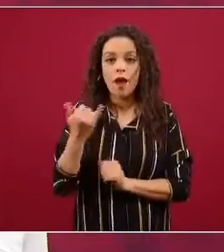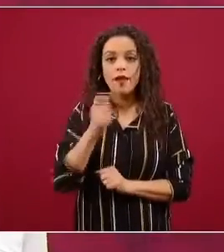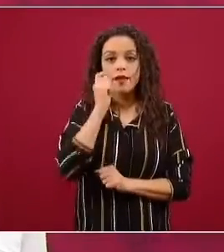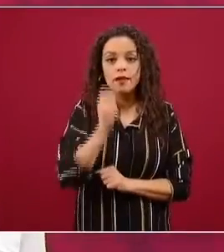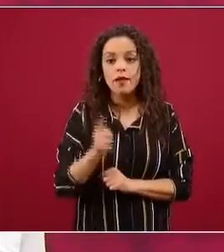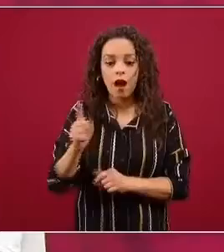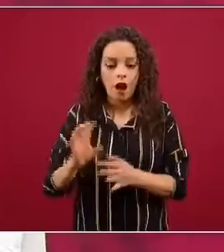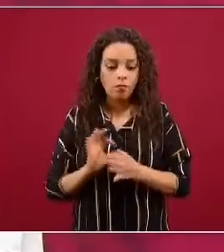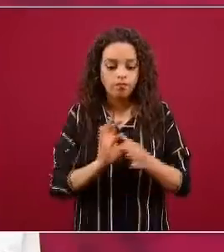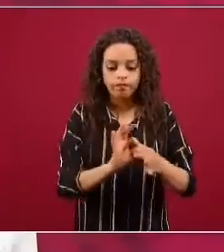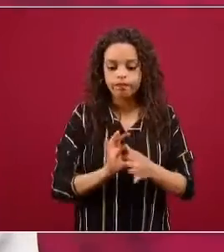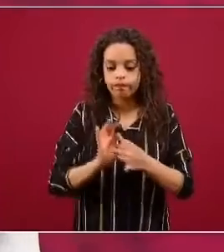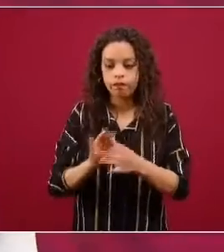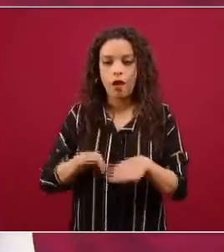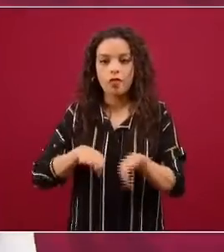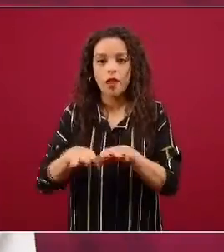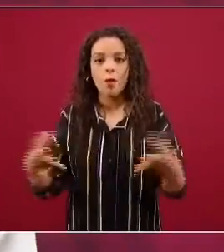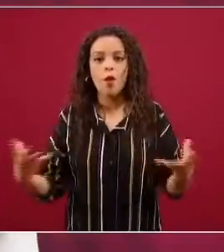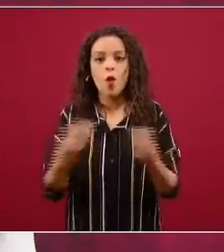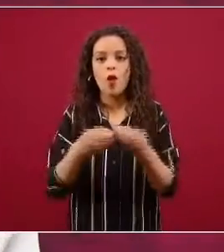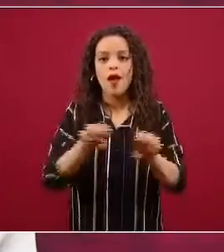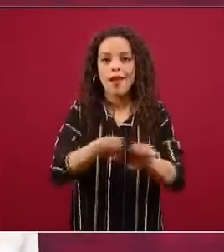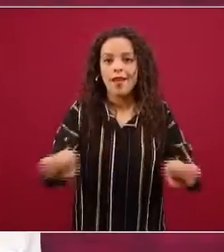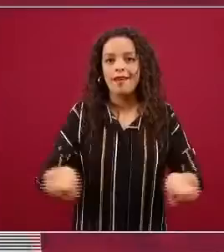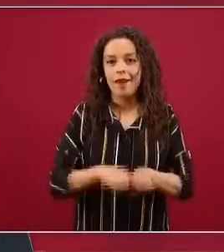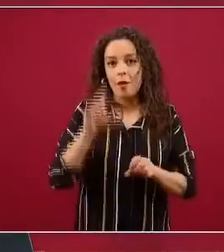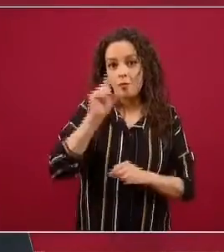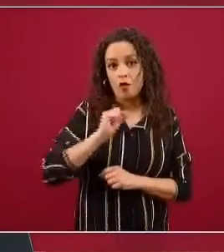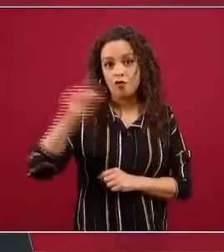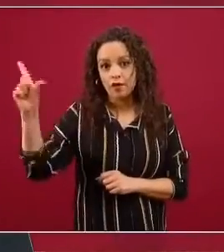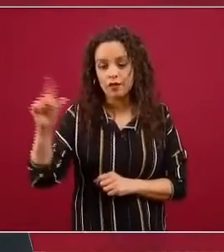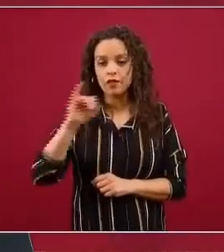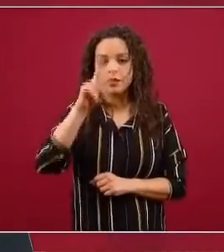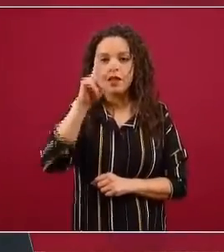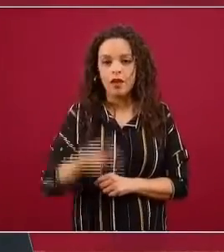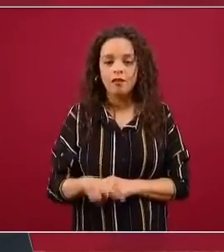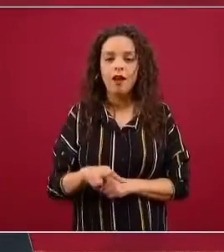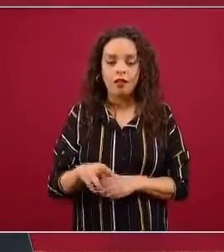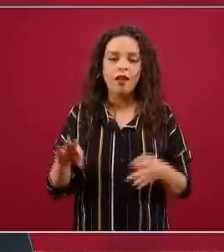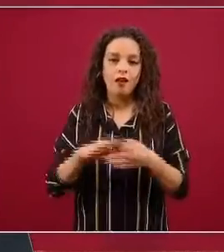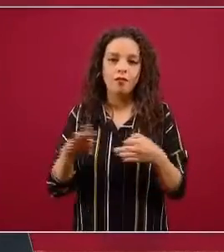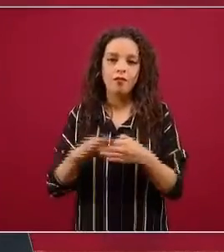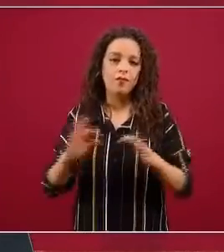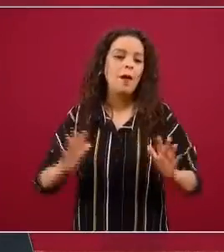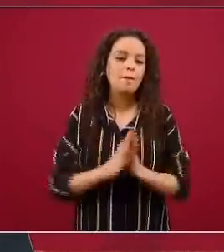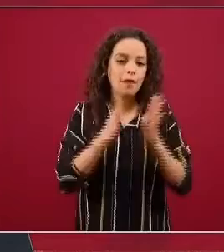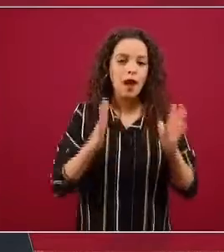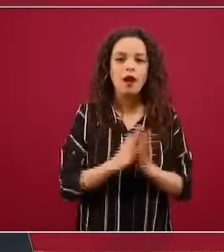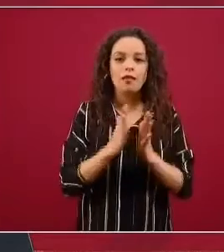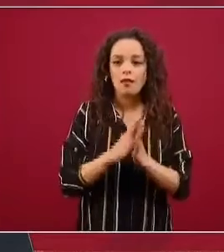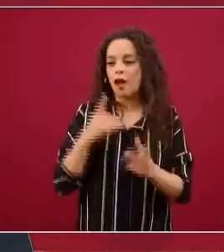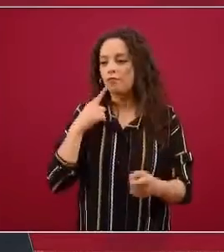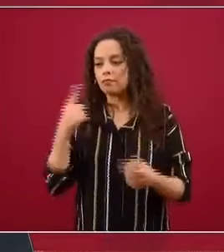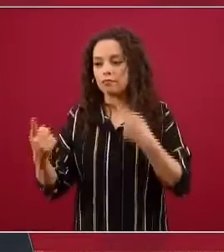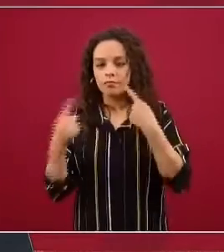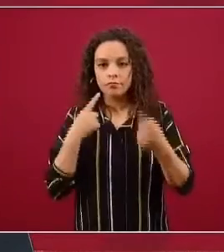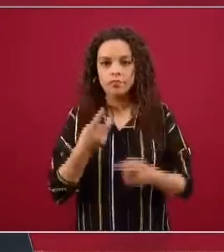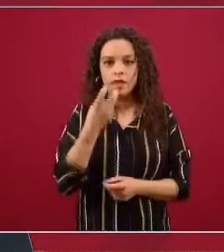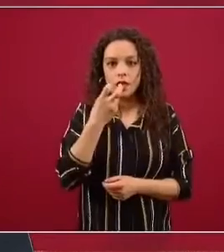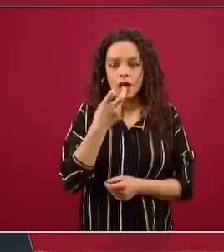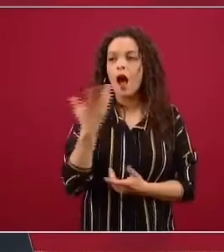de nuestros grupos profesionales, sí tenemos una participación un tanto más activa y hemos acompañado este